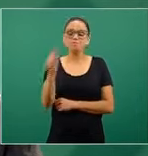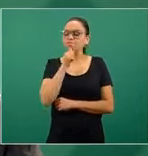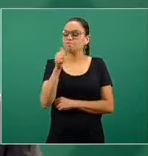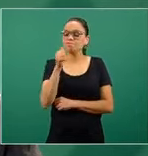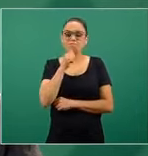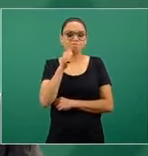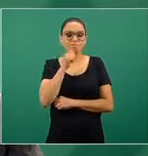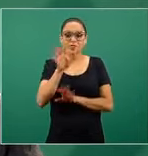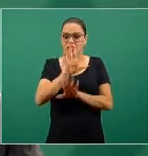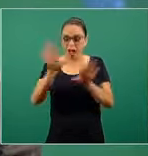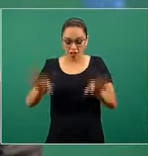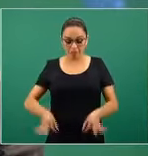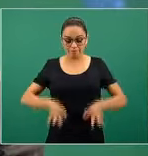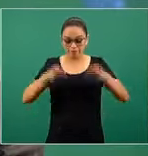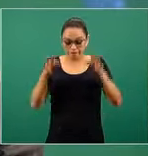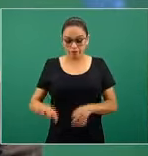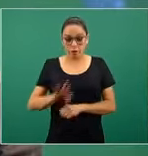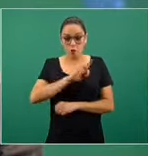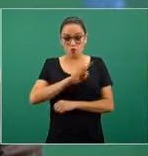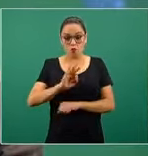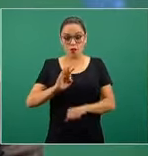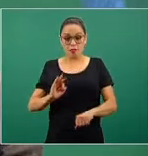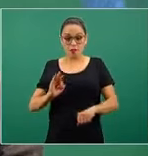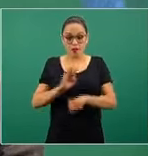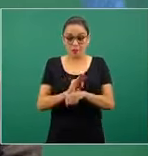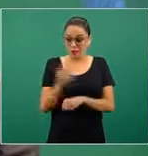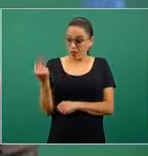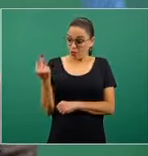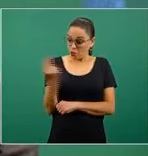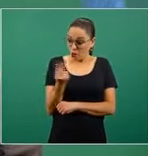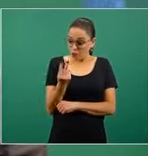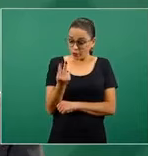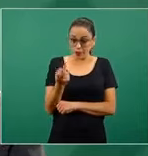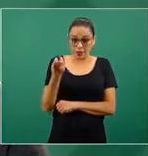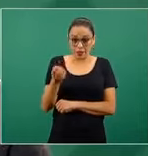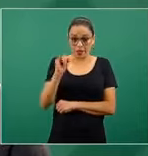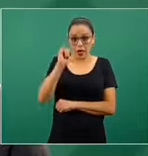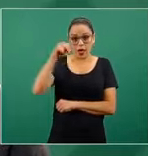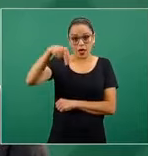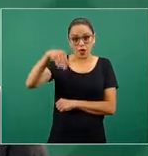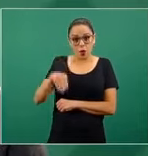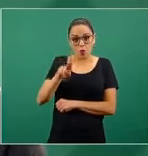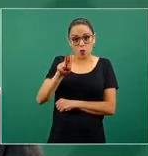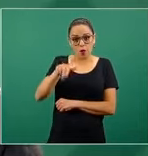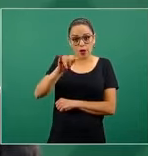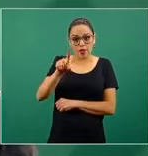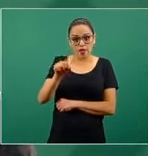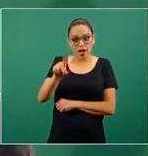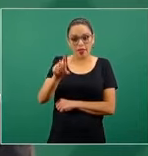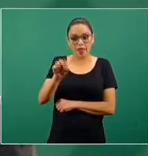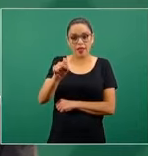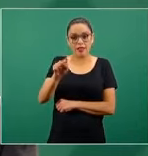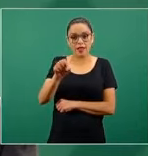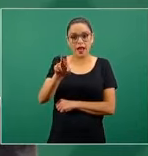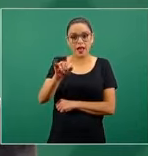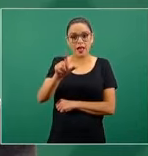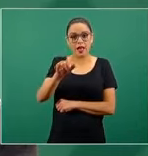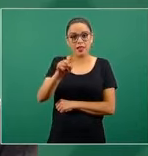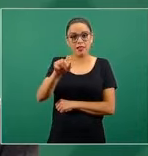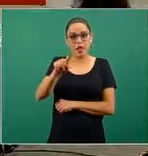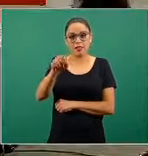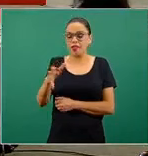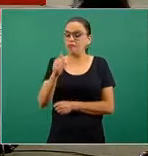ser protectoras y causar inmunidad esterilizante. No se descarta, esto vendrá